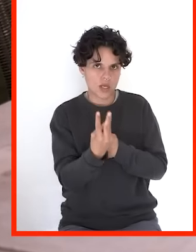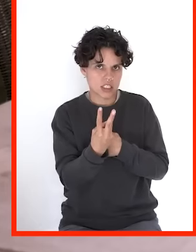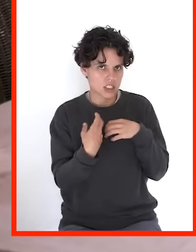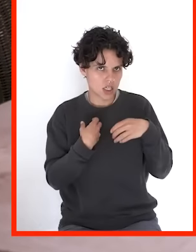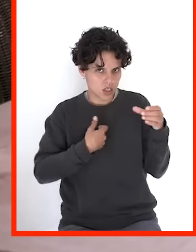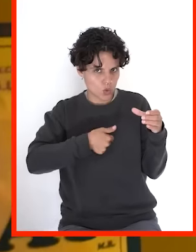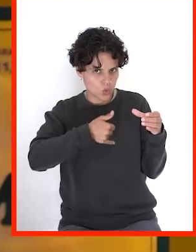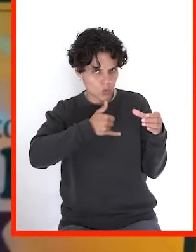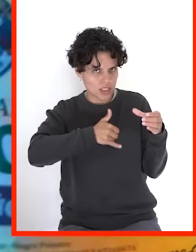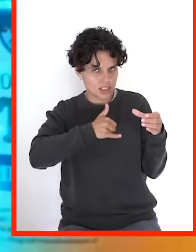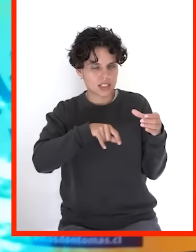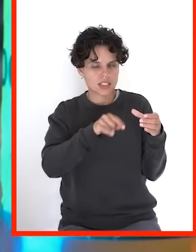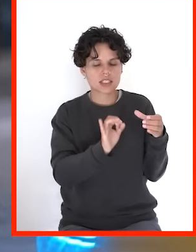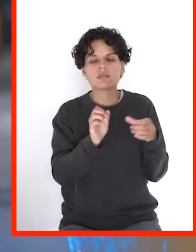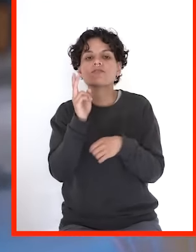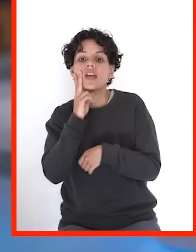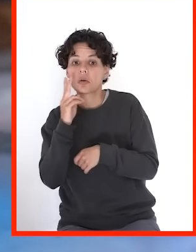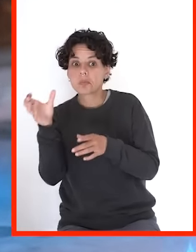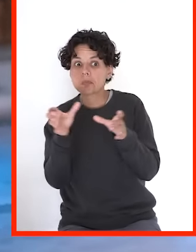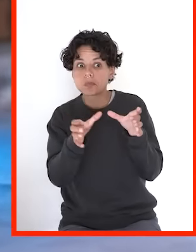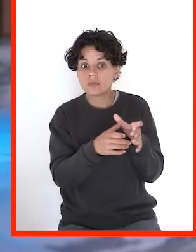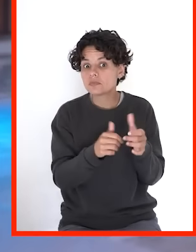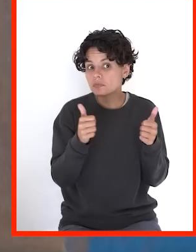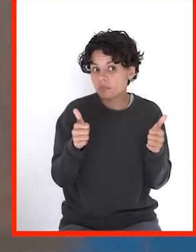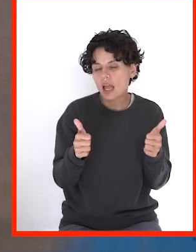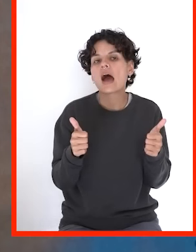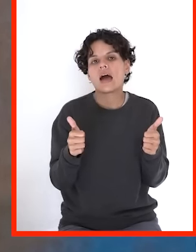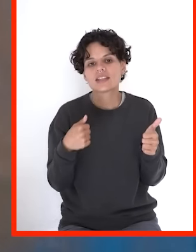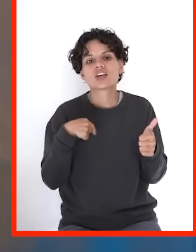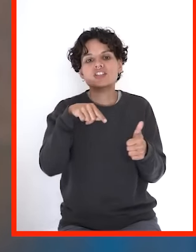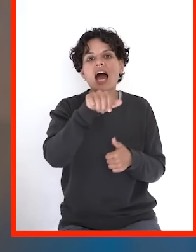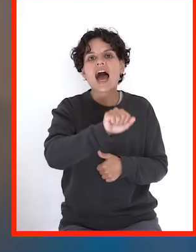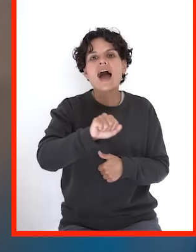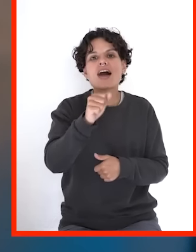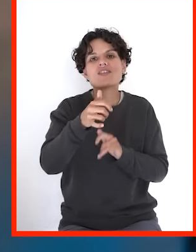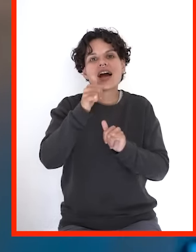¿Vinito? Vino. Los de Cerda Hijos son como un francotirador. Son como